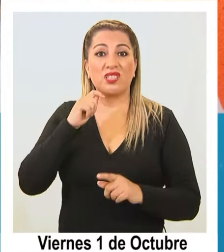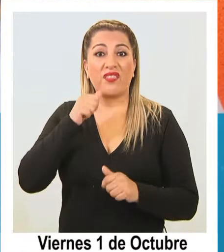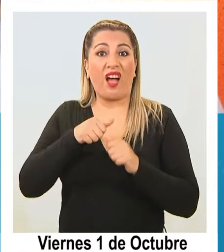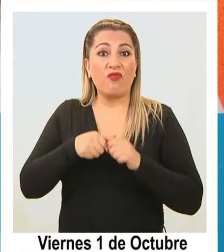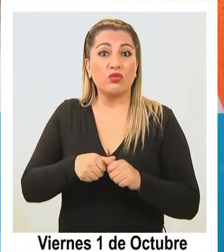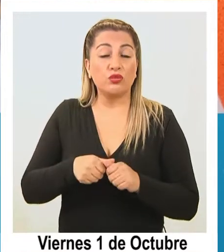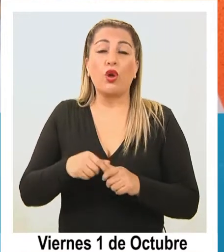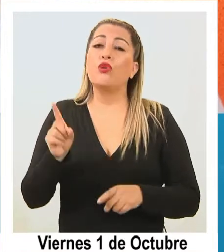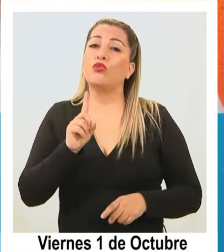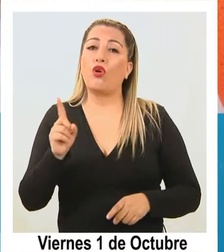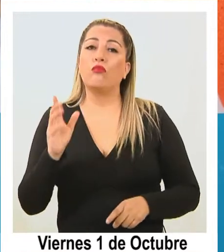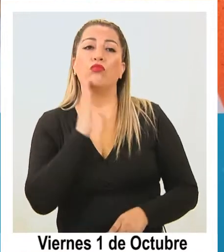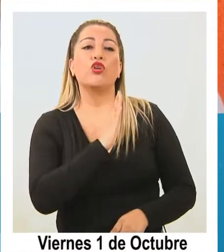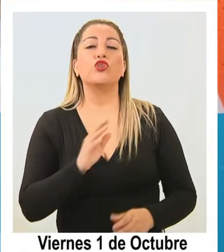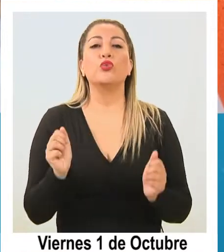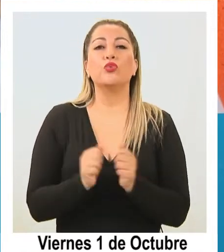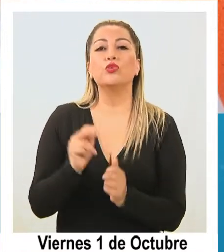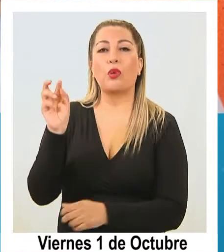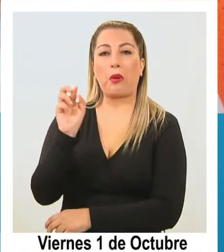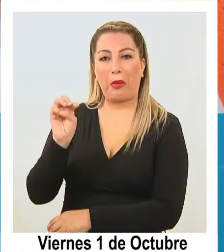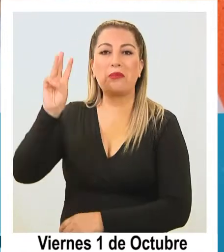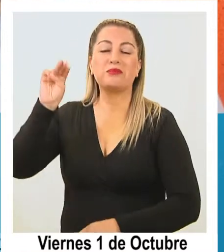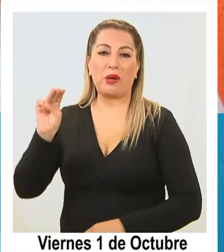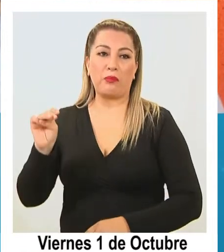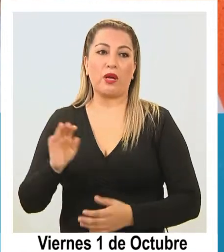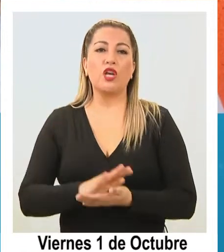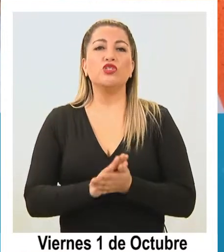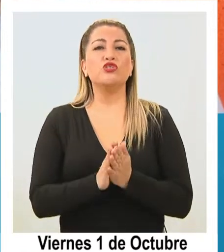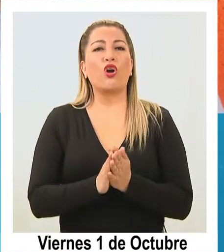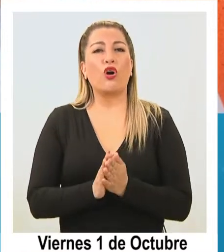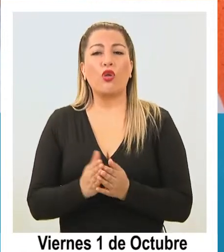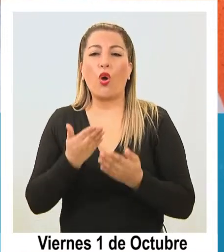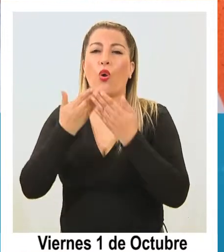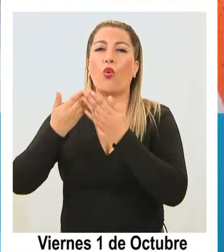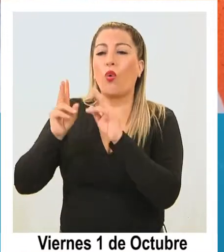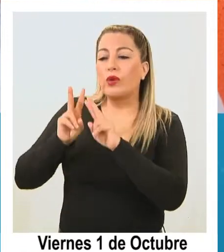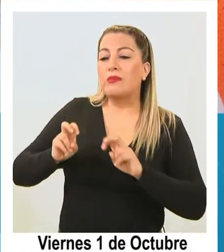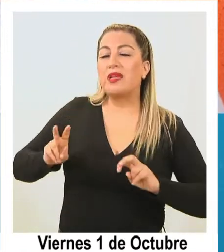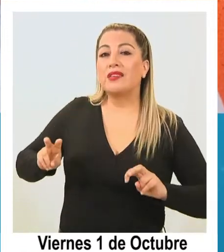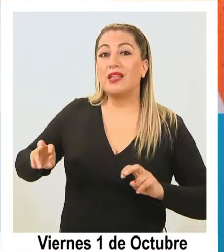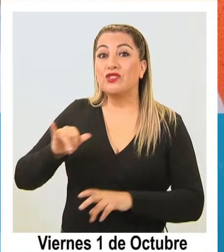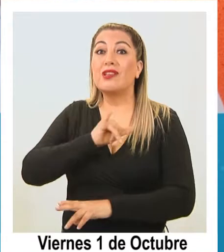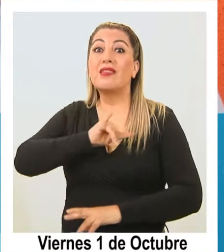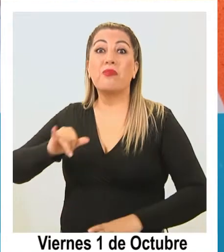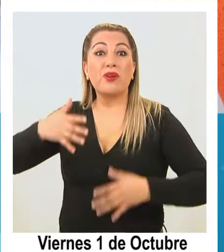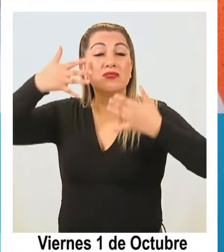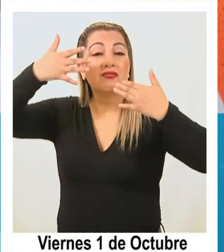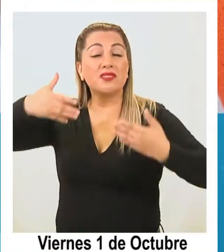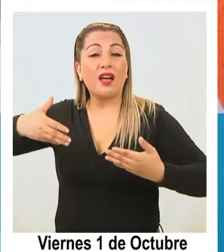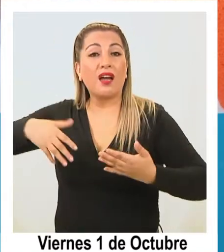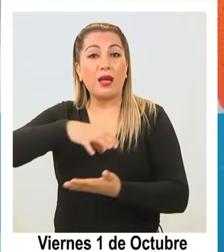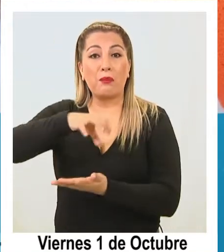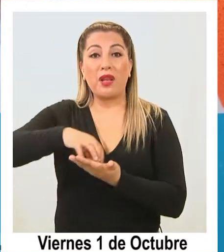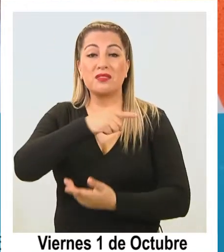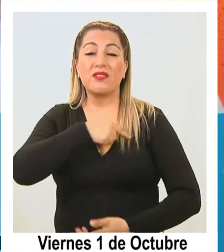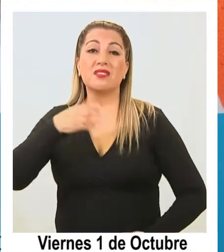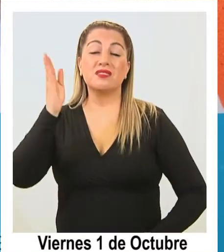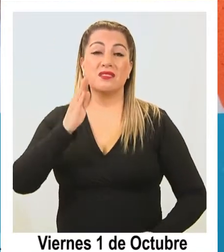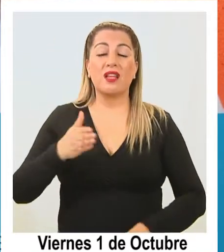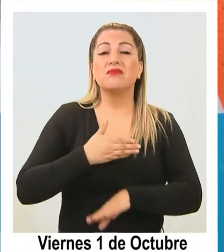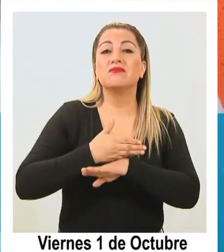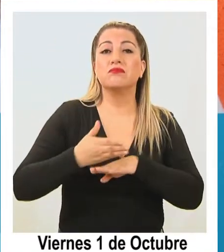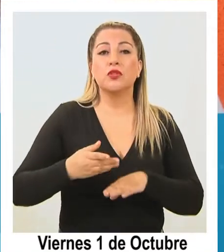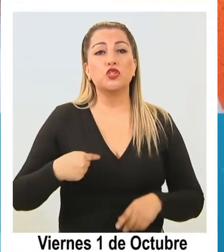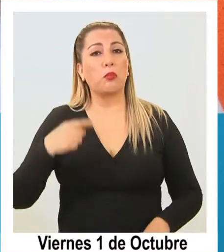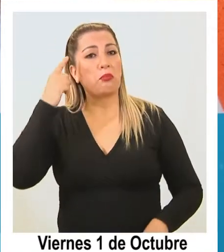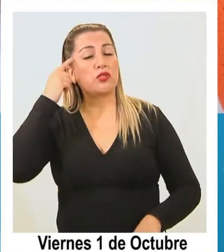estaban con sus padres. Por lo tanto, tuvimos que pasar un proceso completo para poder desalojar. Y por lo tanto, creo yo que fue en un momento